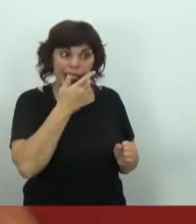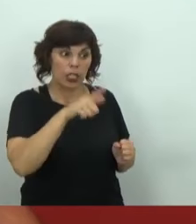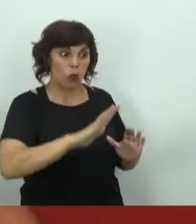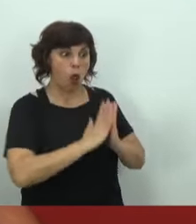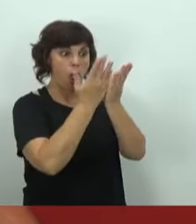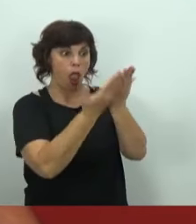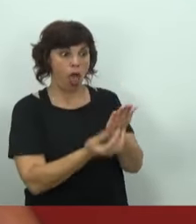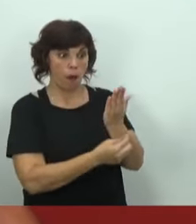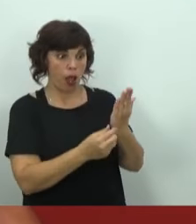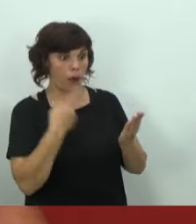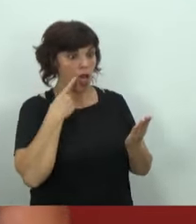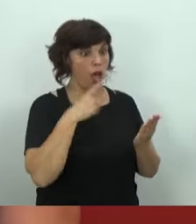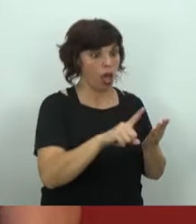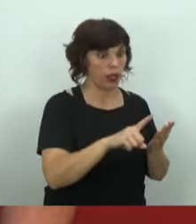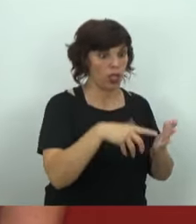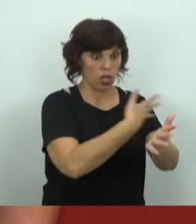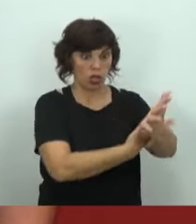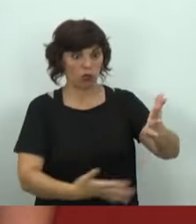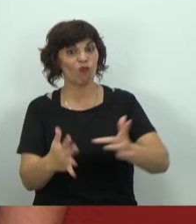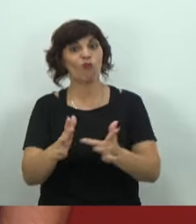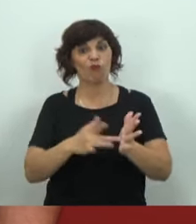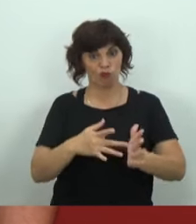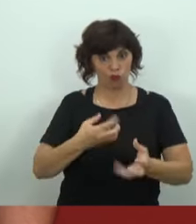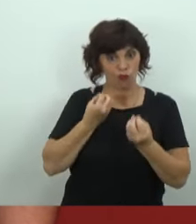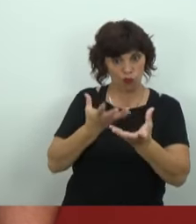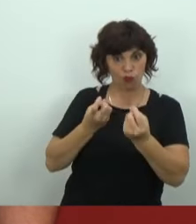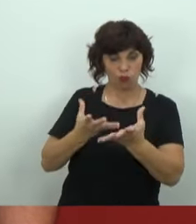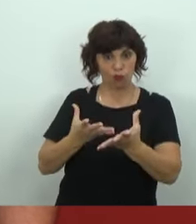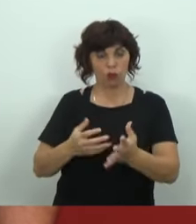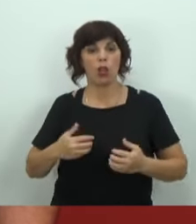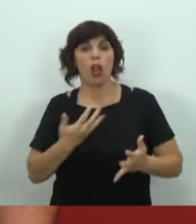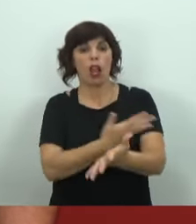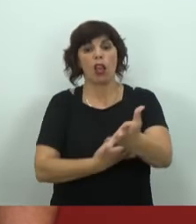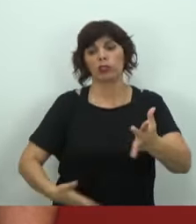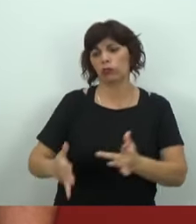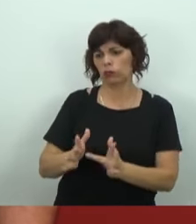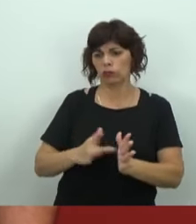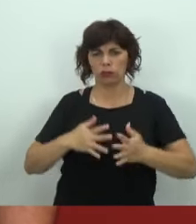Jesucristo. Queridos, la sangre de Jesucristo tiene poder.